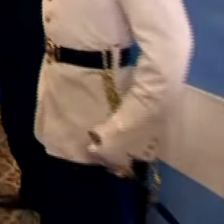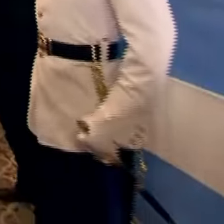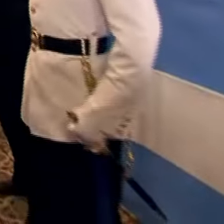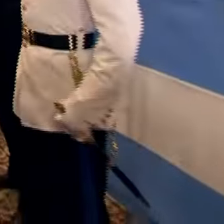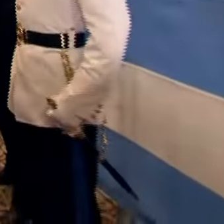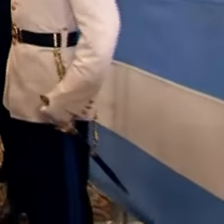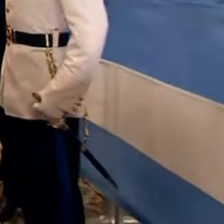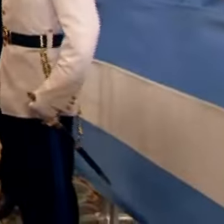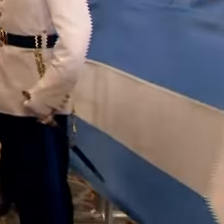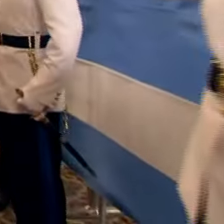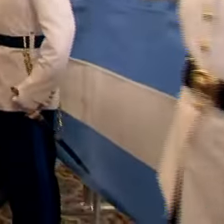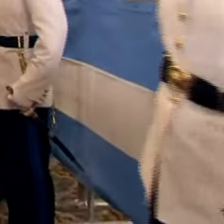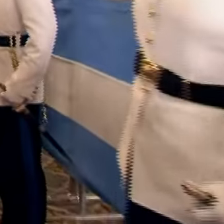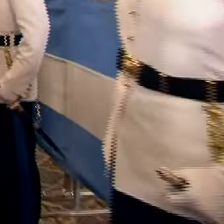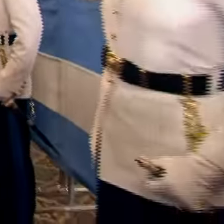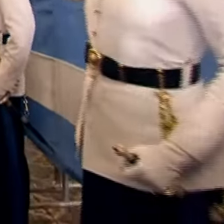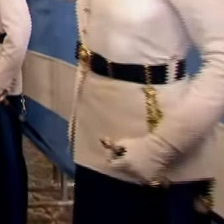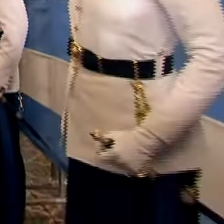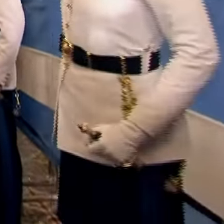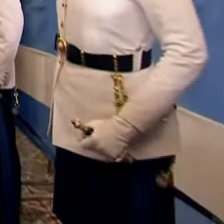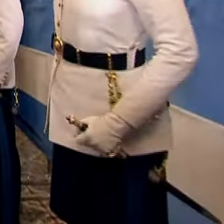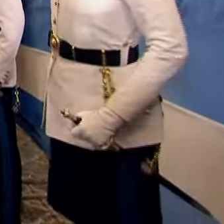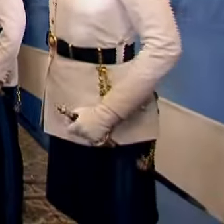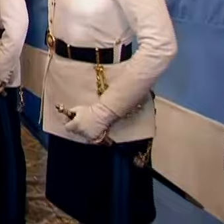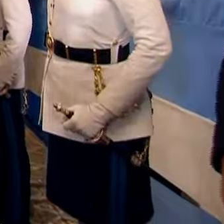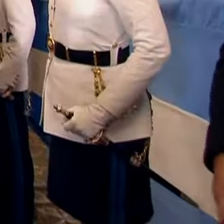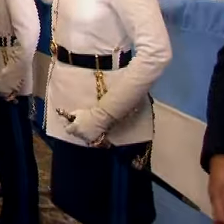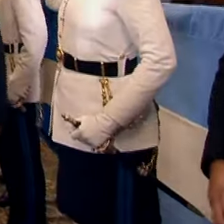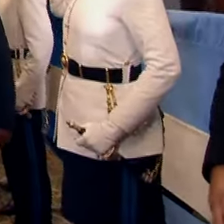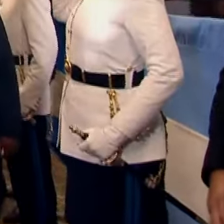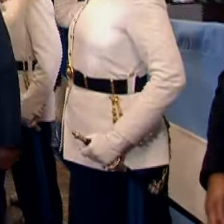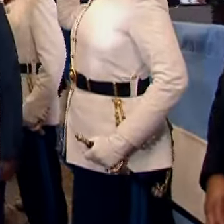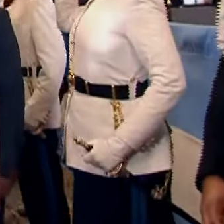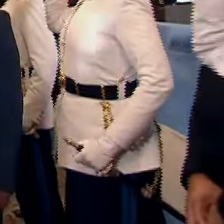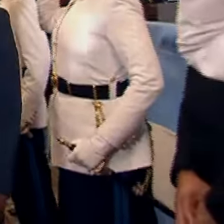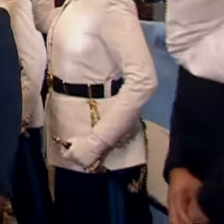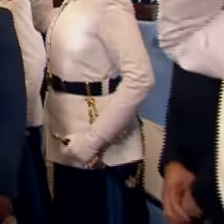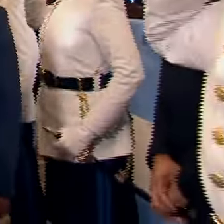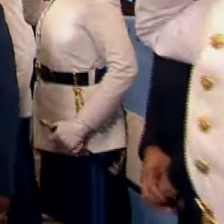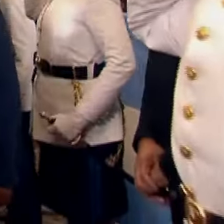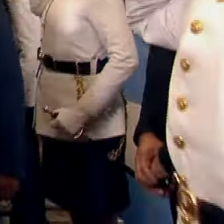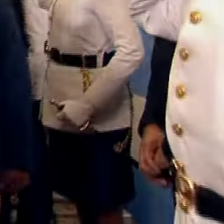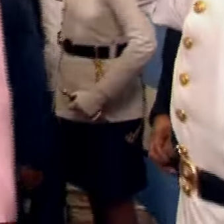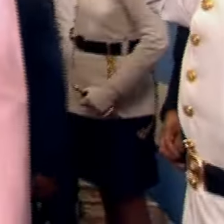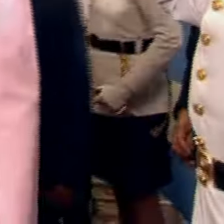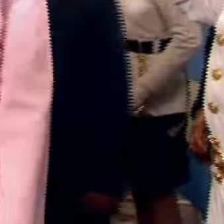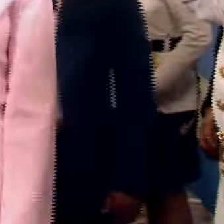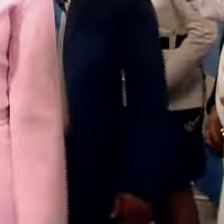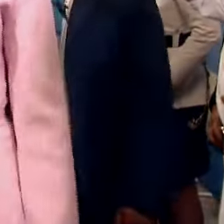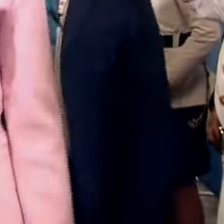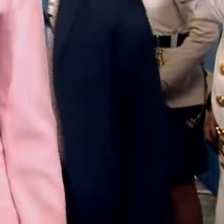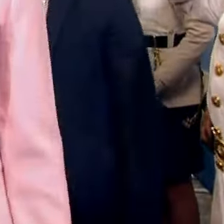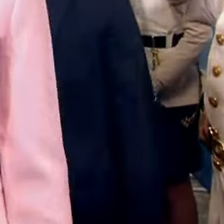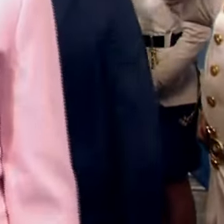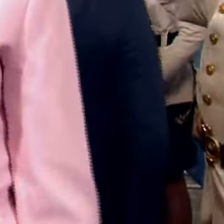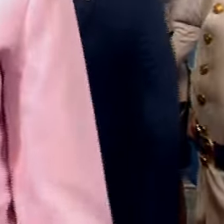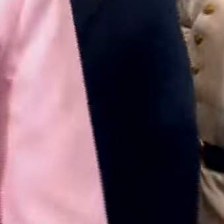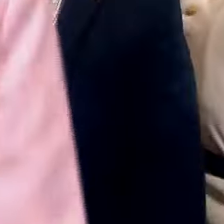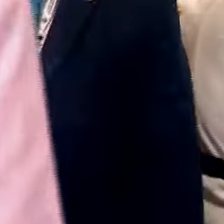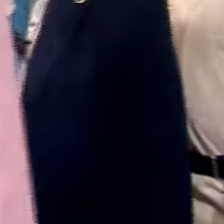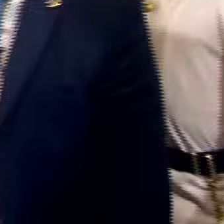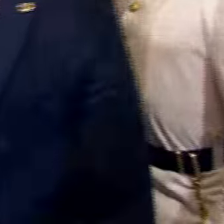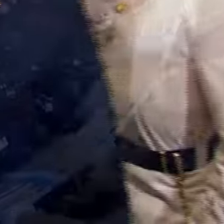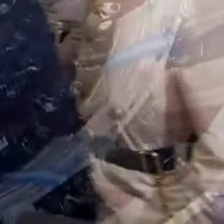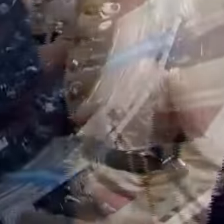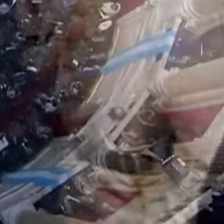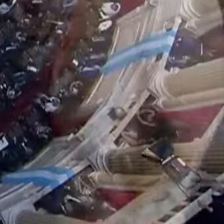El señor Presidente de la Nación y la señora Vicepresidente de la Nación y Presidente de la Honorable Cámara de Senadores se